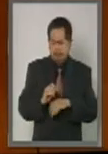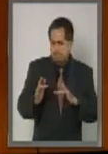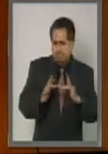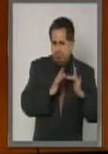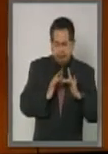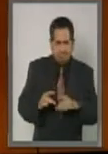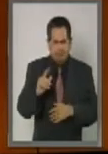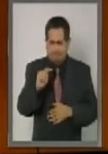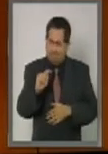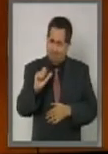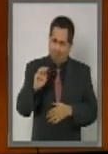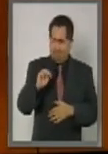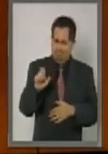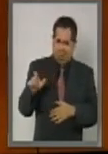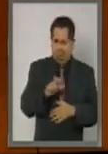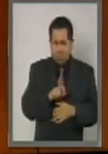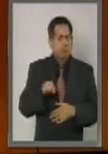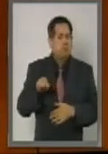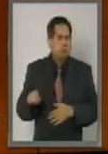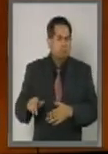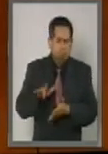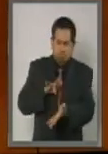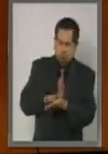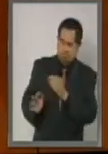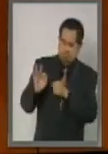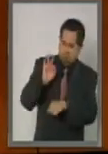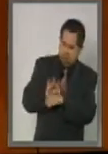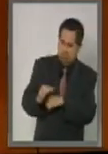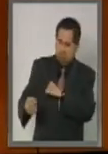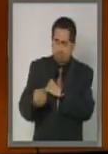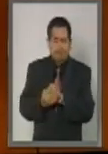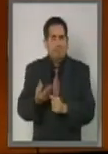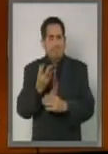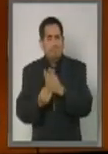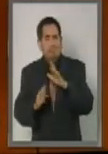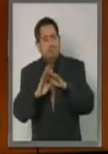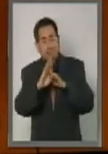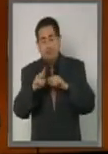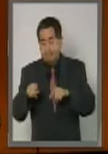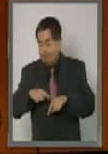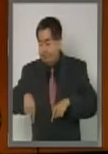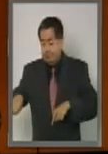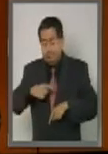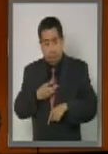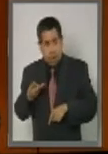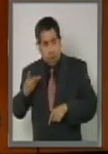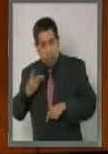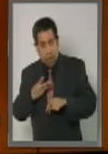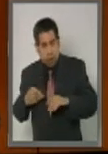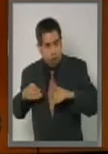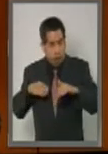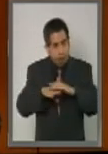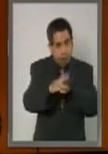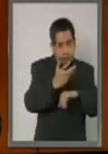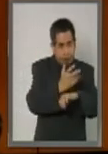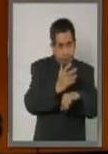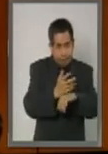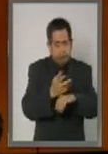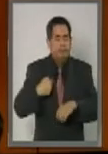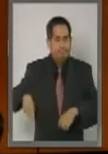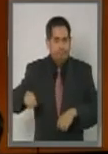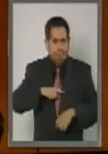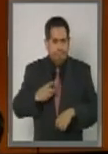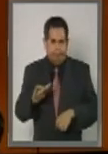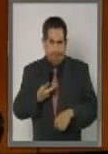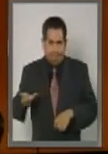TRICAMEX para fortalecer la defensa conjunta que hacemos de nuestros migrantes en los Estados Unidos y hemos fortalecido, participando